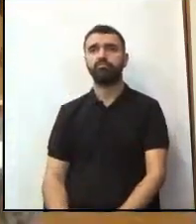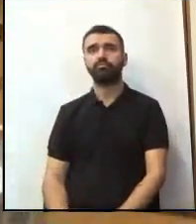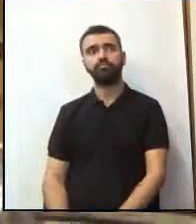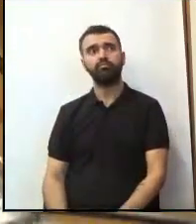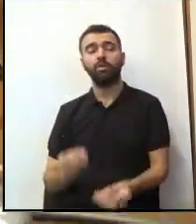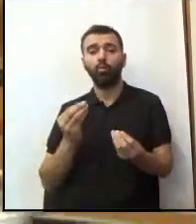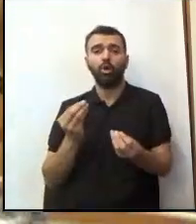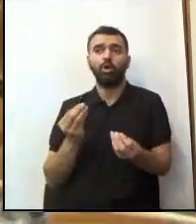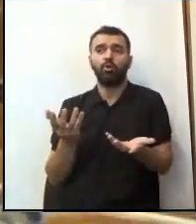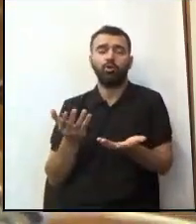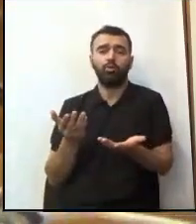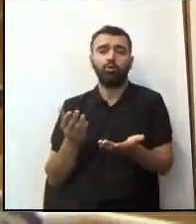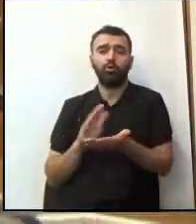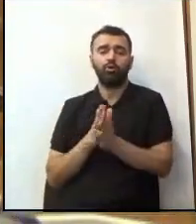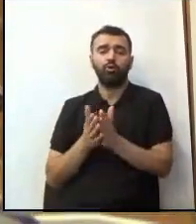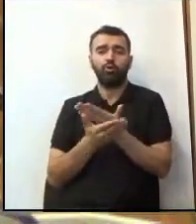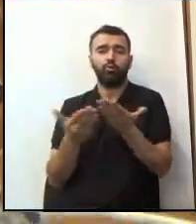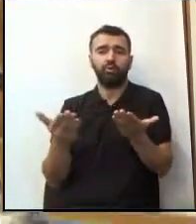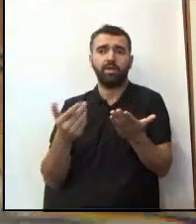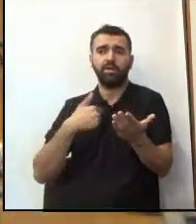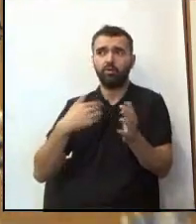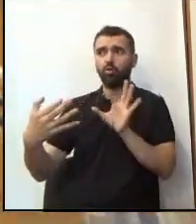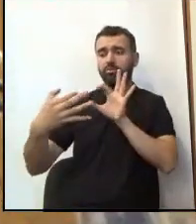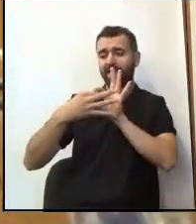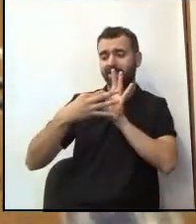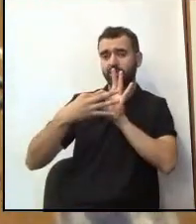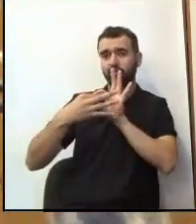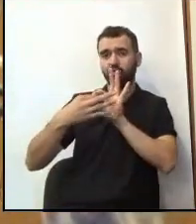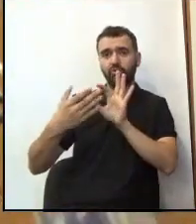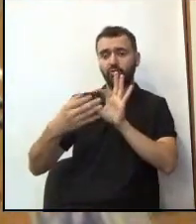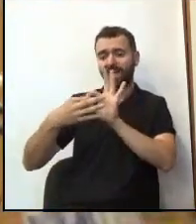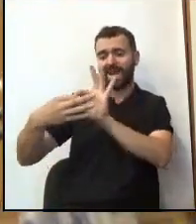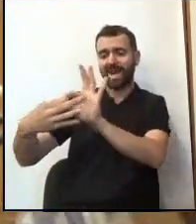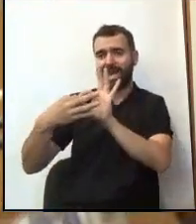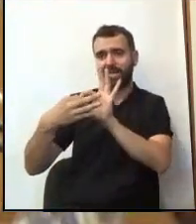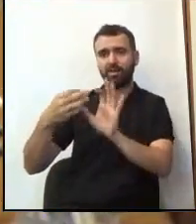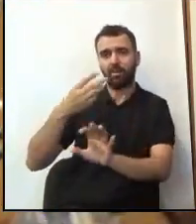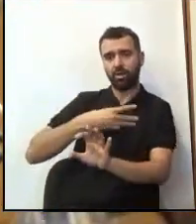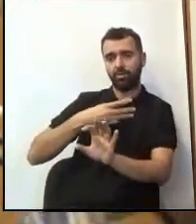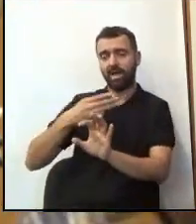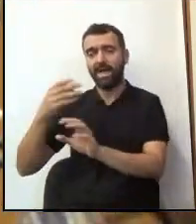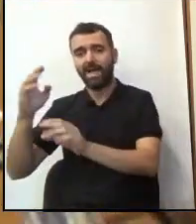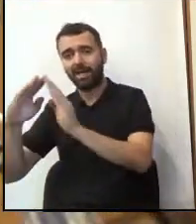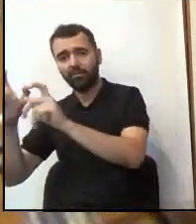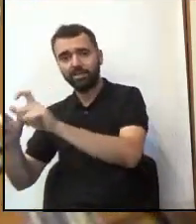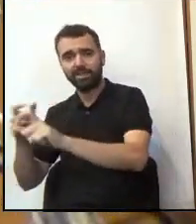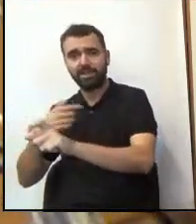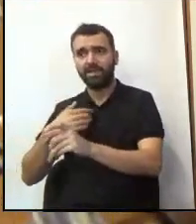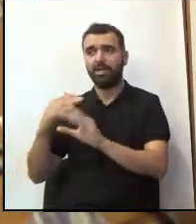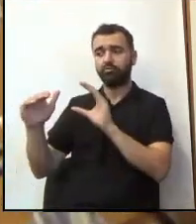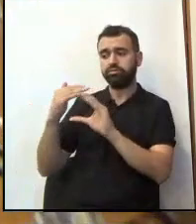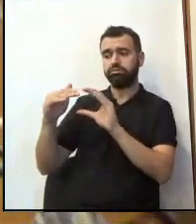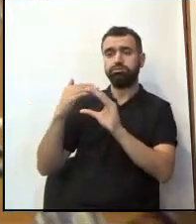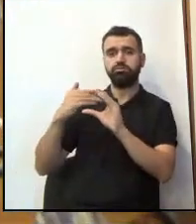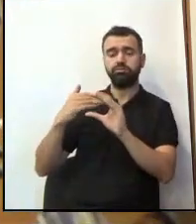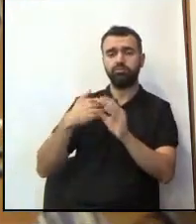Yo, como todas ustedes, soy un nexo entre los vecinos y la municipalidad, ¿verdad? Ya todos nos llegan correos que tratamos de gestionar, por lo menos yo